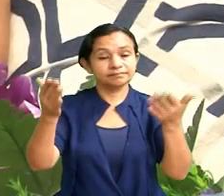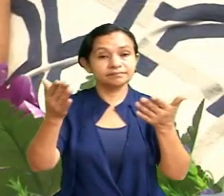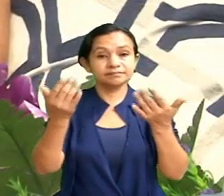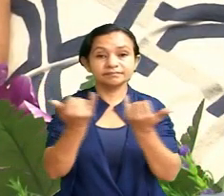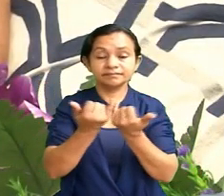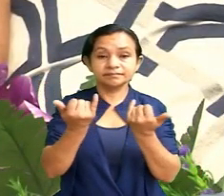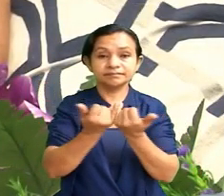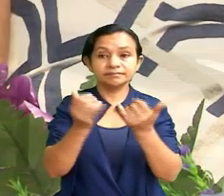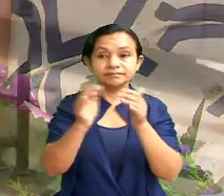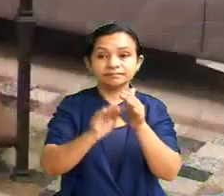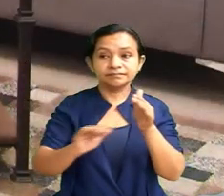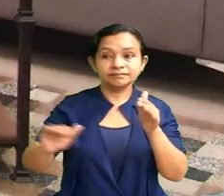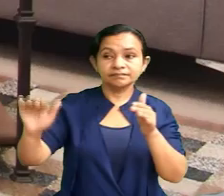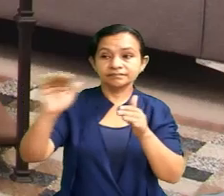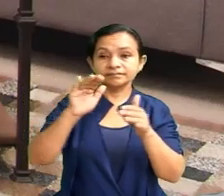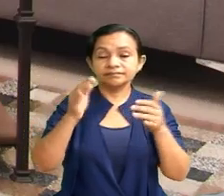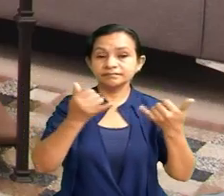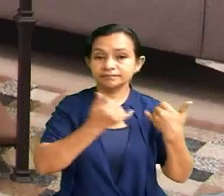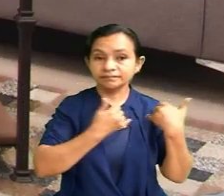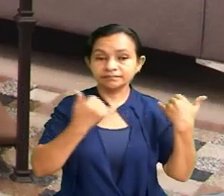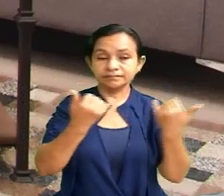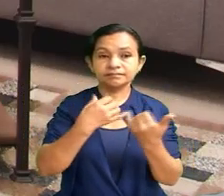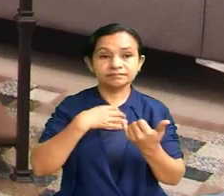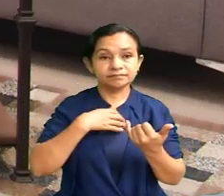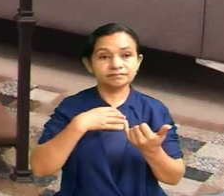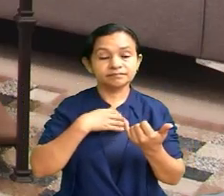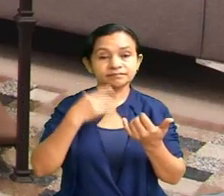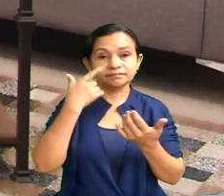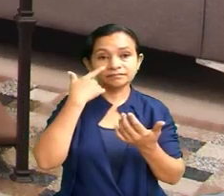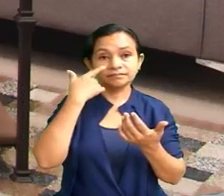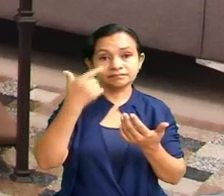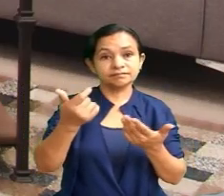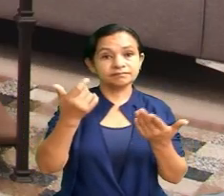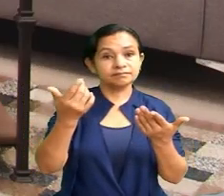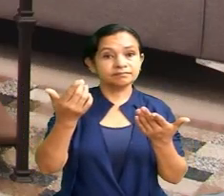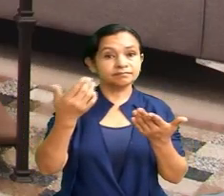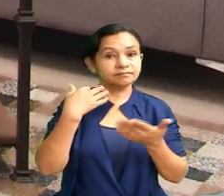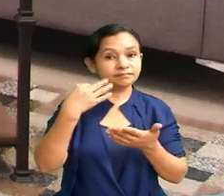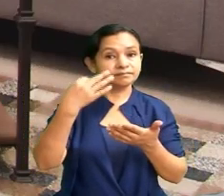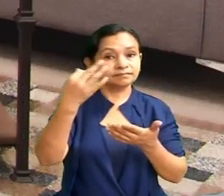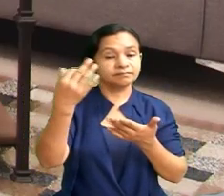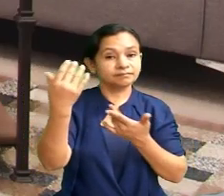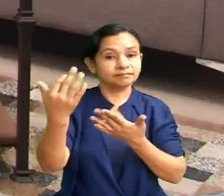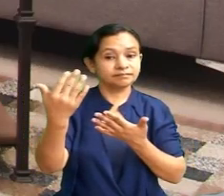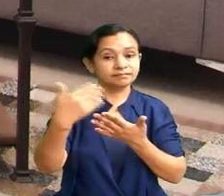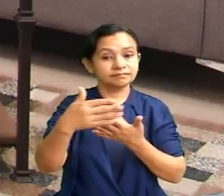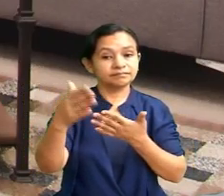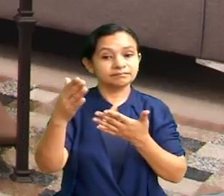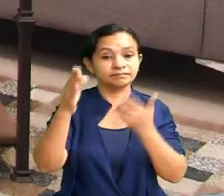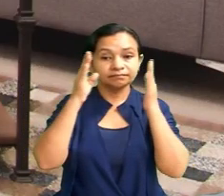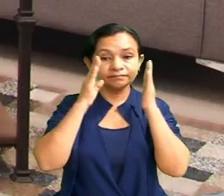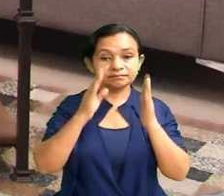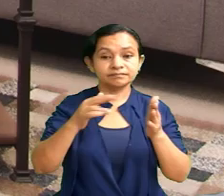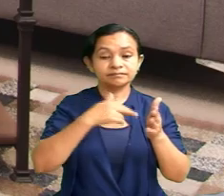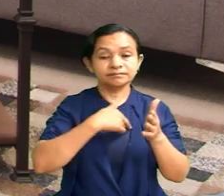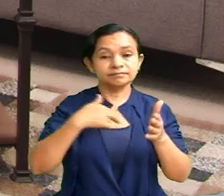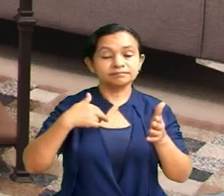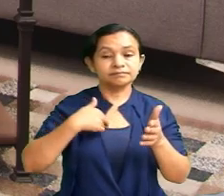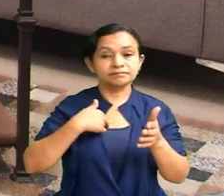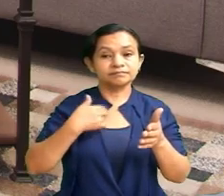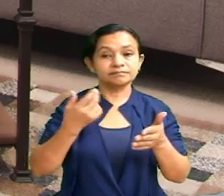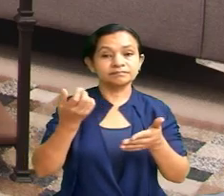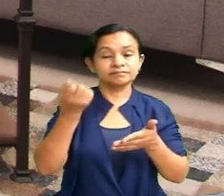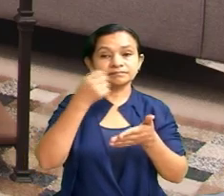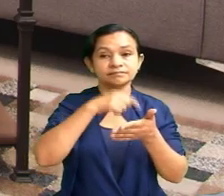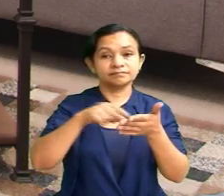territorial y más institucional y también conocernos las perspectivas de espera para para las atenciones que van a brindar a partir de esta semana